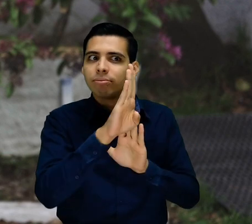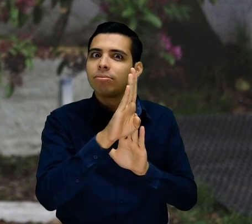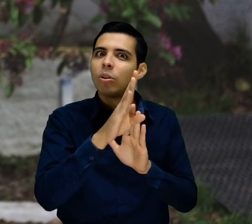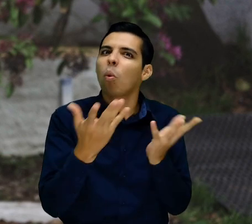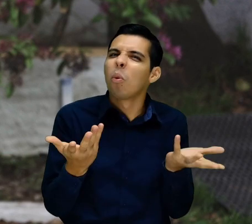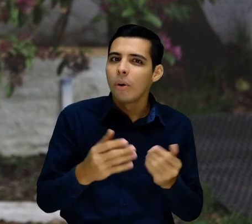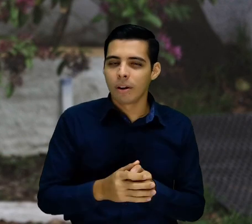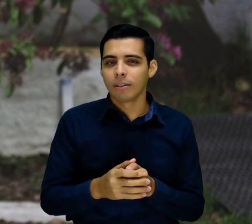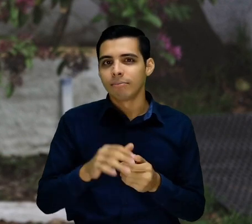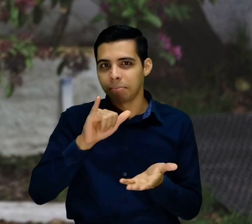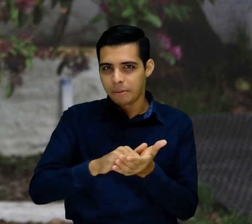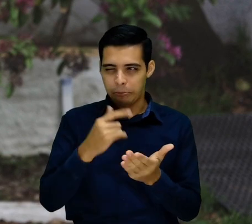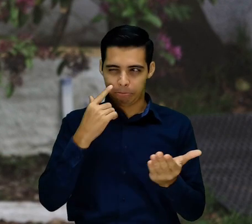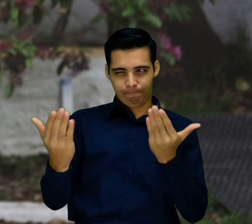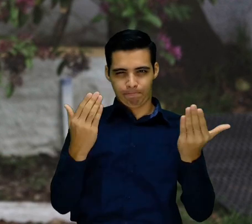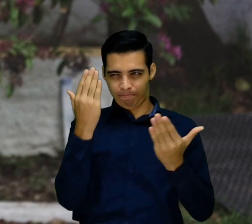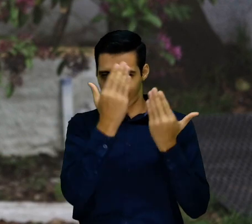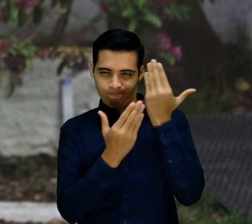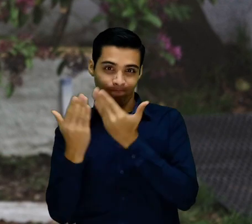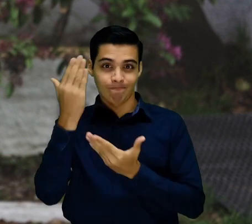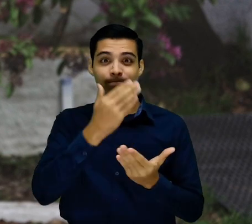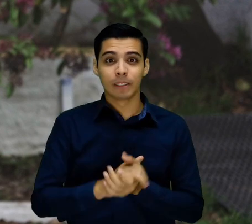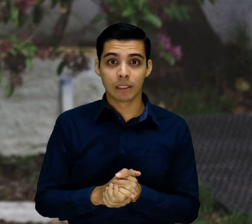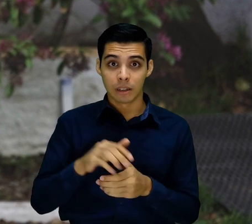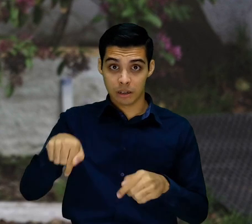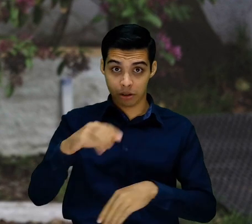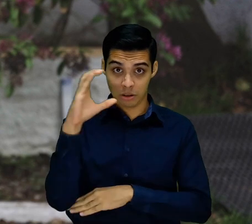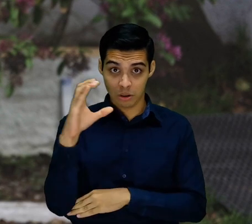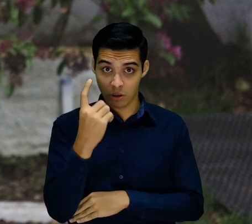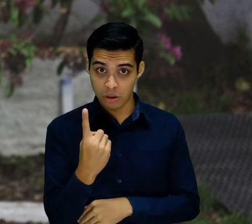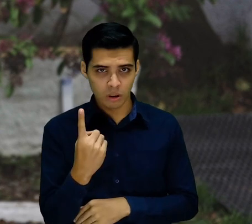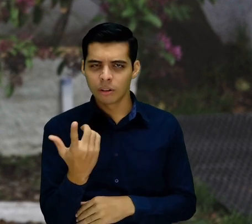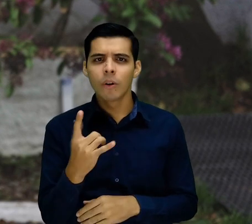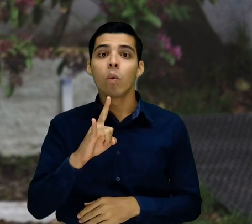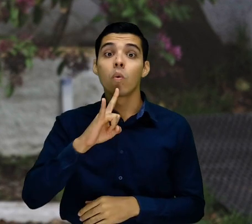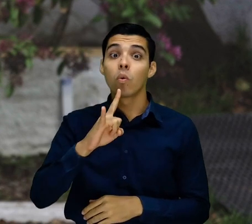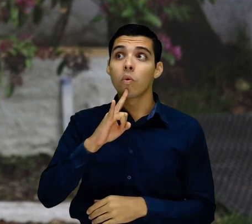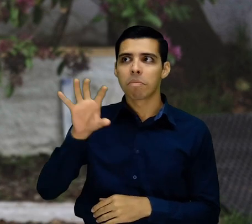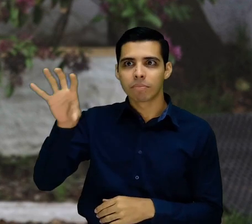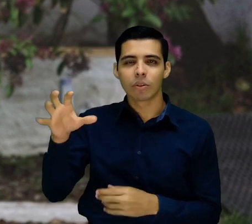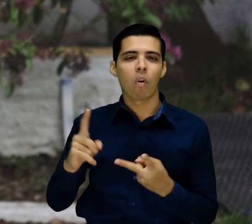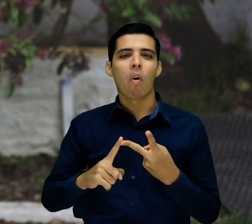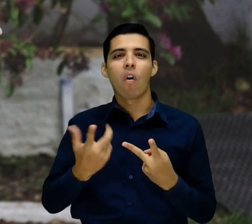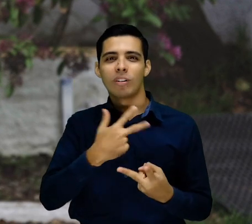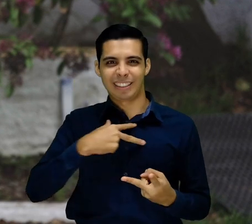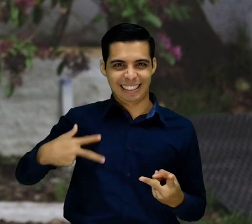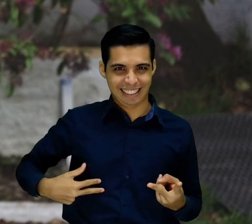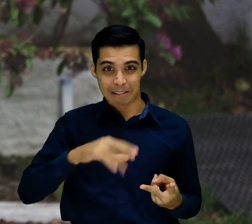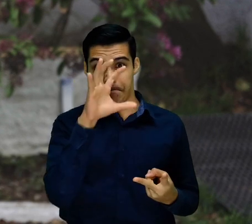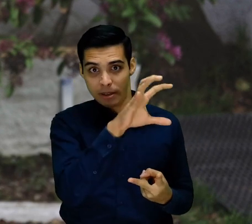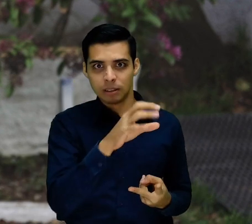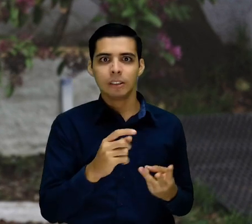esta situación no solo se evidencia en nuestra sociedad. Otras economías, como la de Estados Unidos, por ejemplo, China